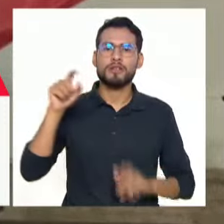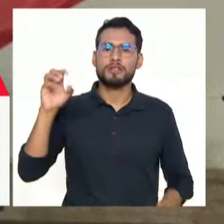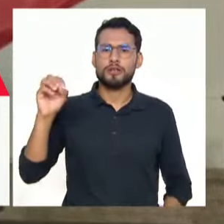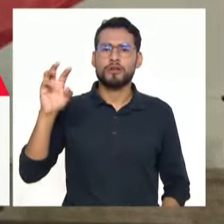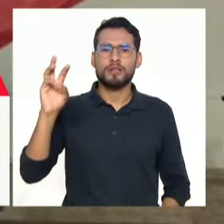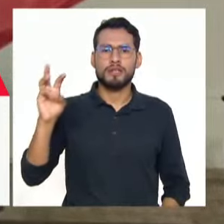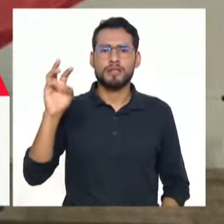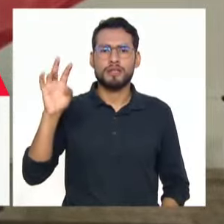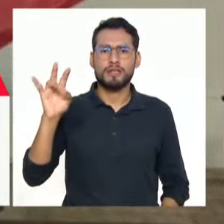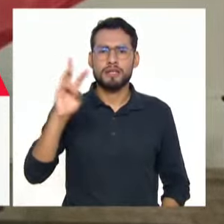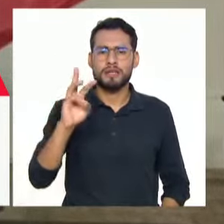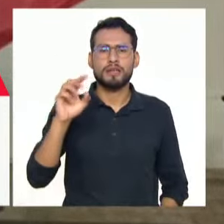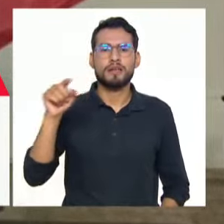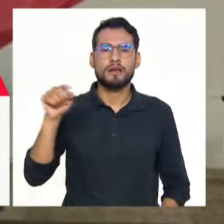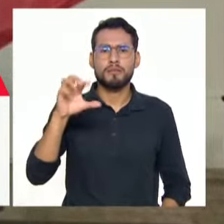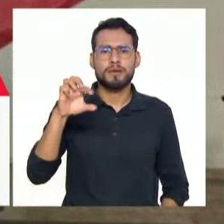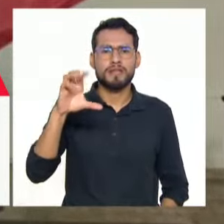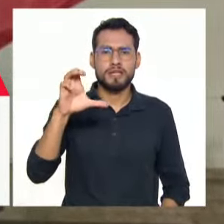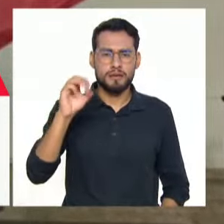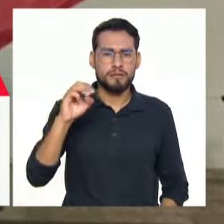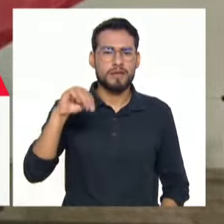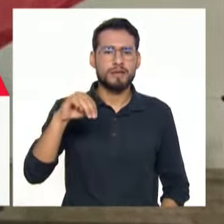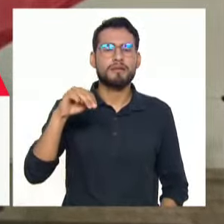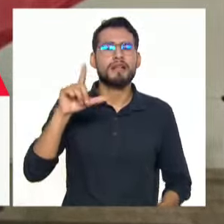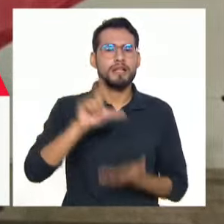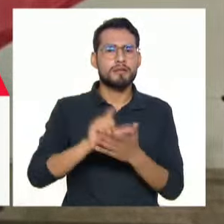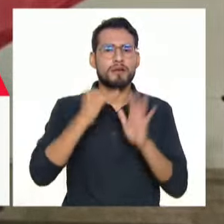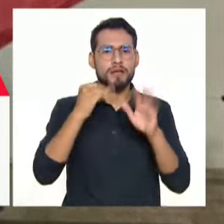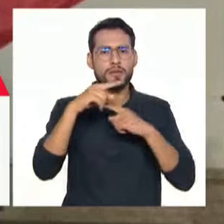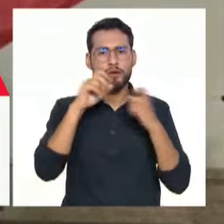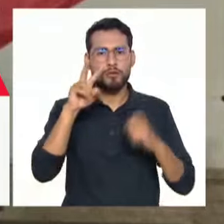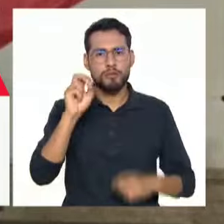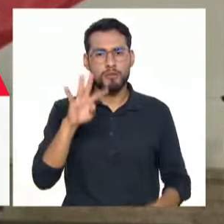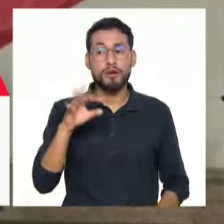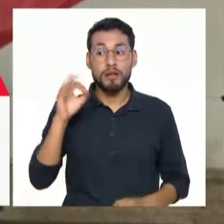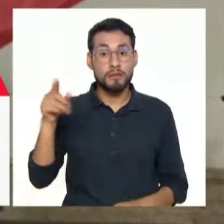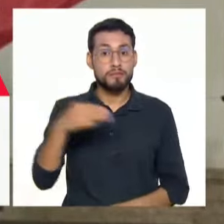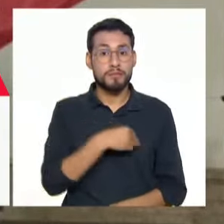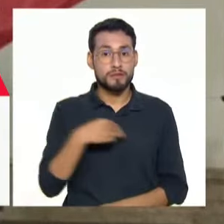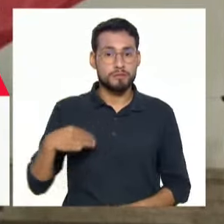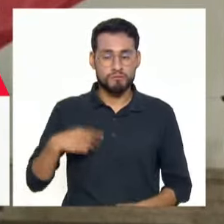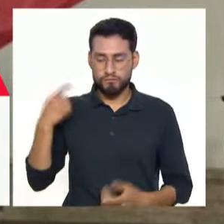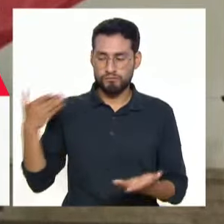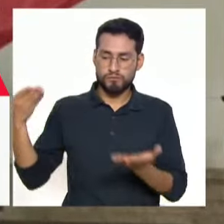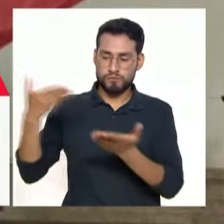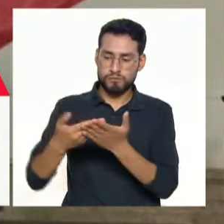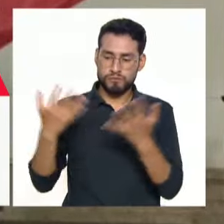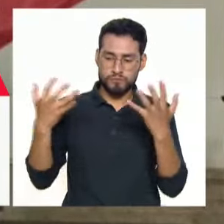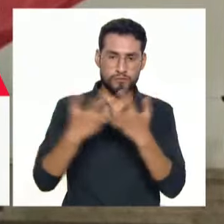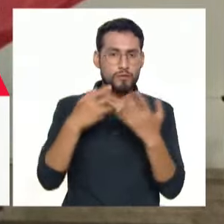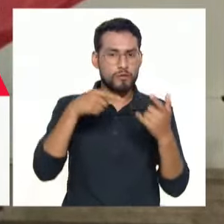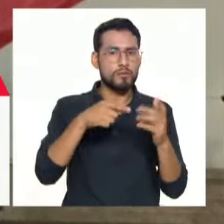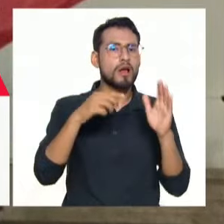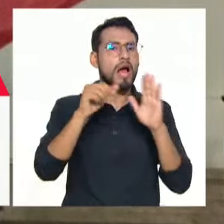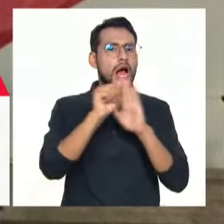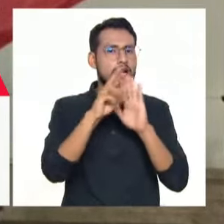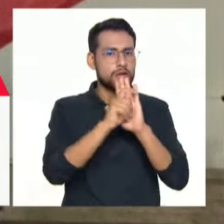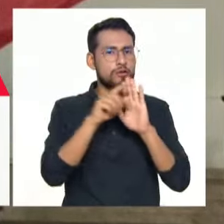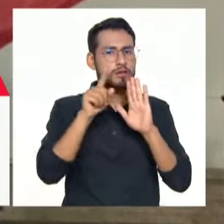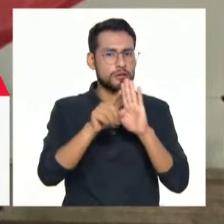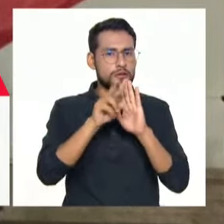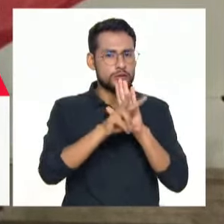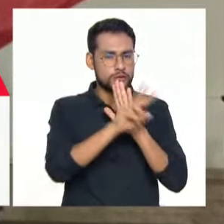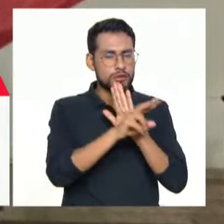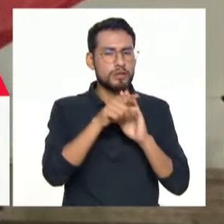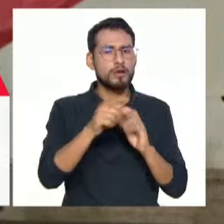076-2024-PCM. Lima, 6 de marzo de 2024. Vista la propuesta del señor presidente del Consejo de Ministros, de conformidad con el